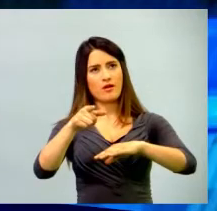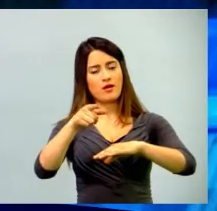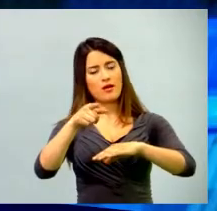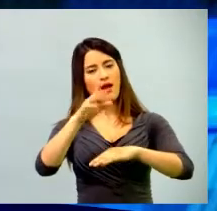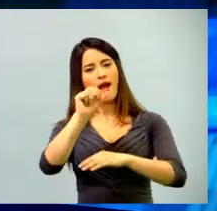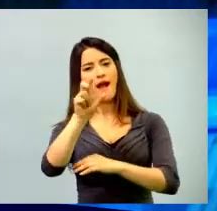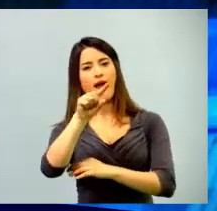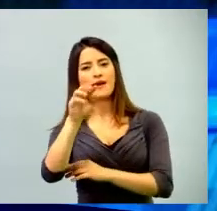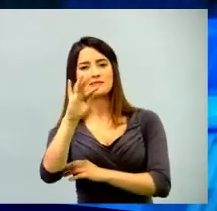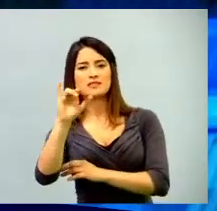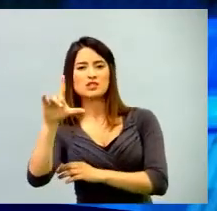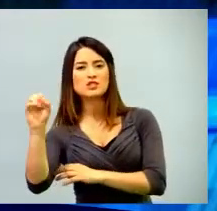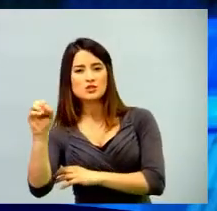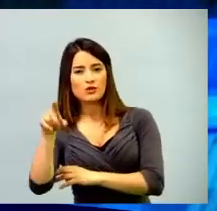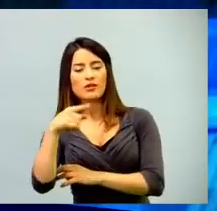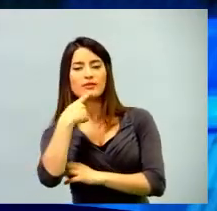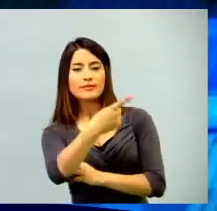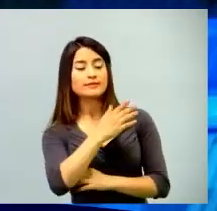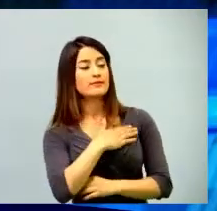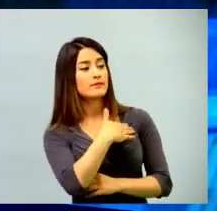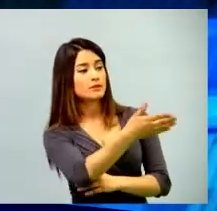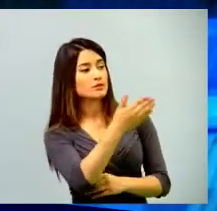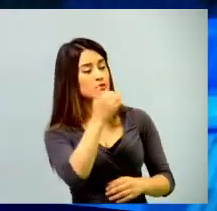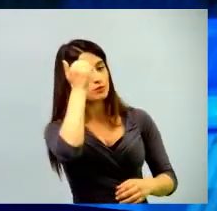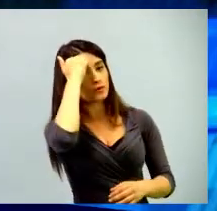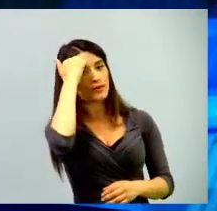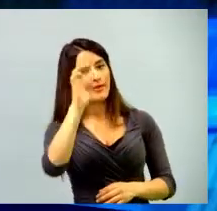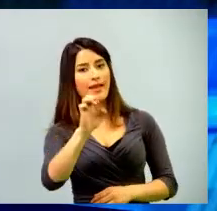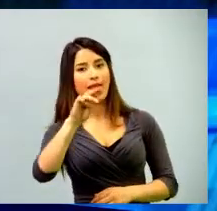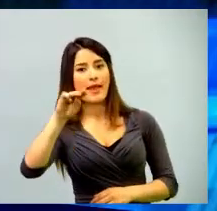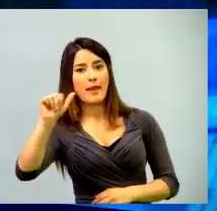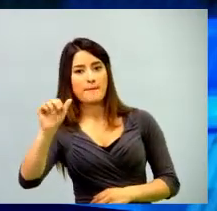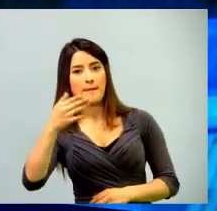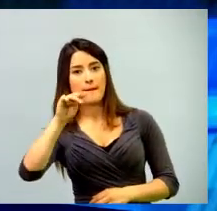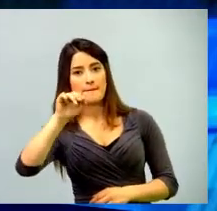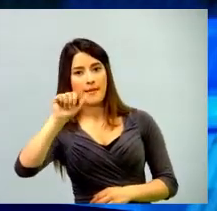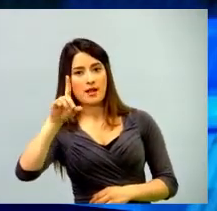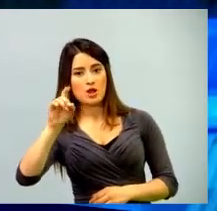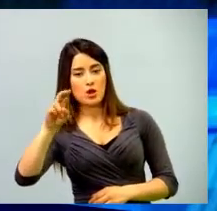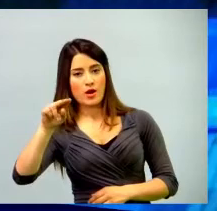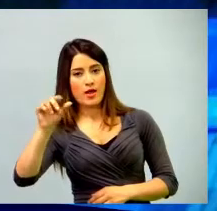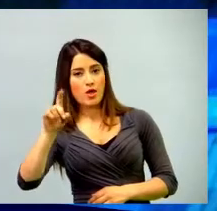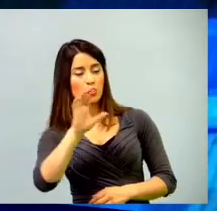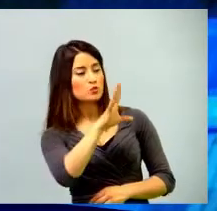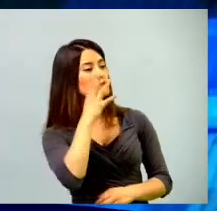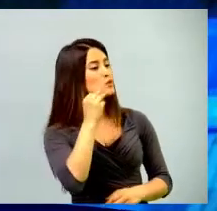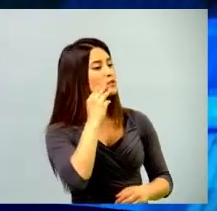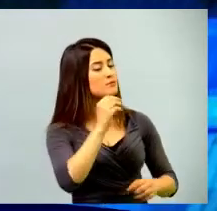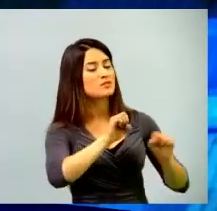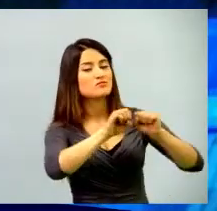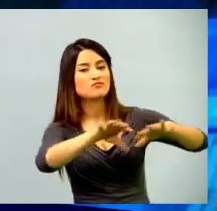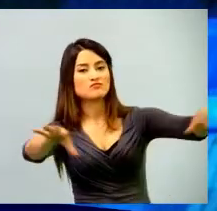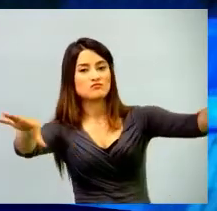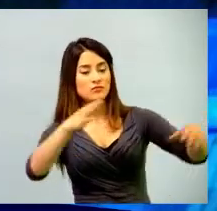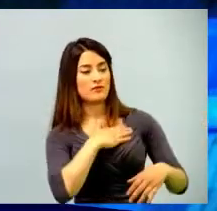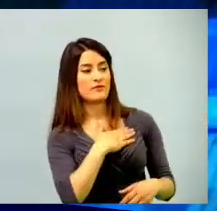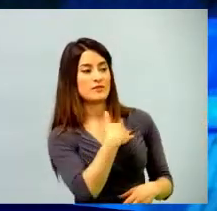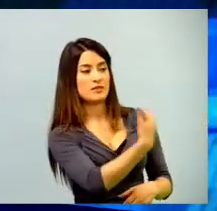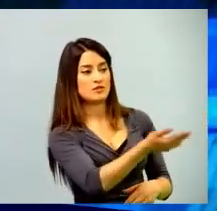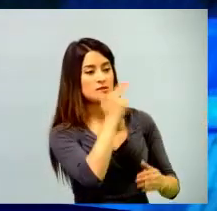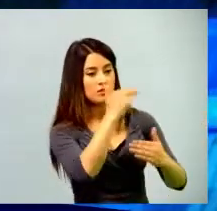dice: felicitaciones a la docente Emma Maldonado por compartir su experiencia que tanto ha favorecido el aprendizaje de los